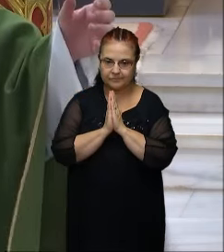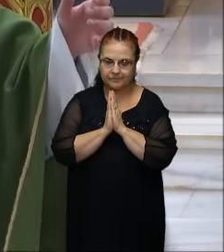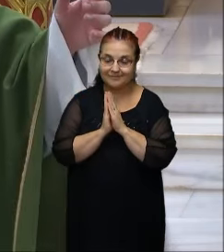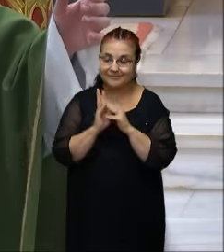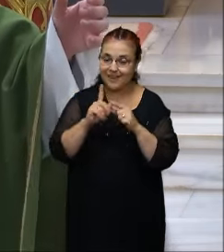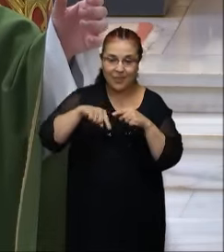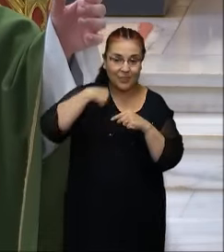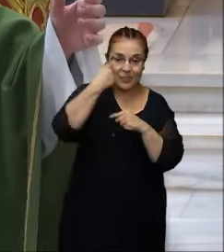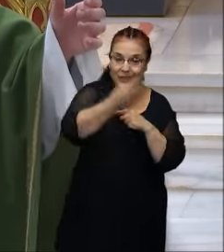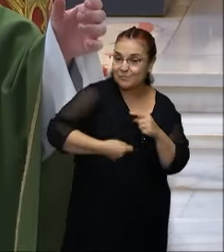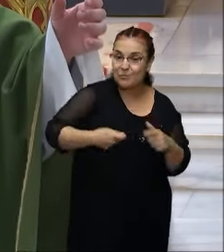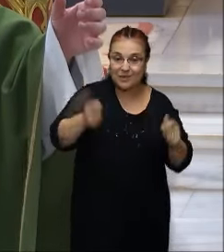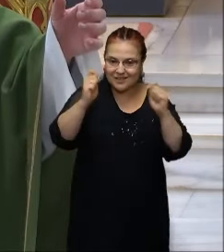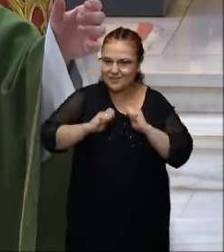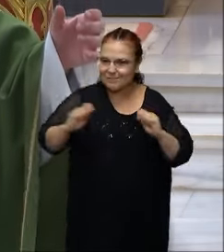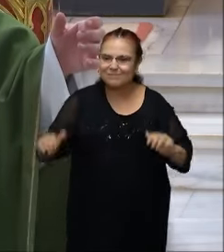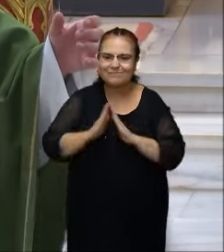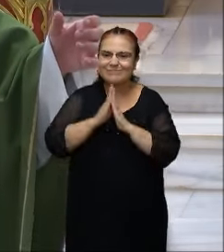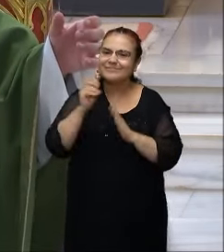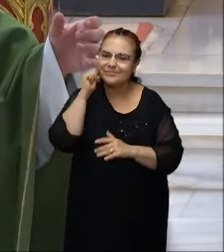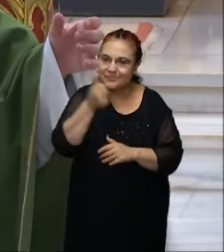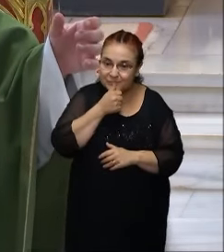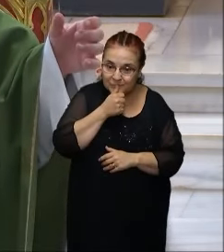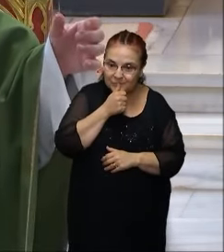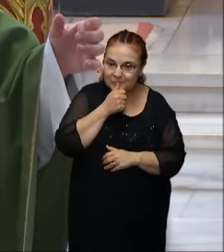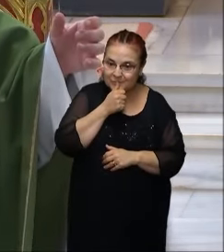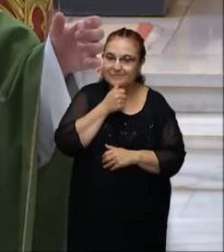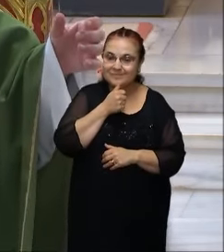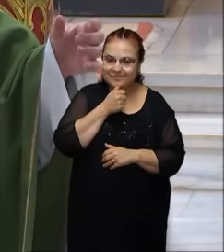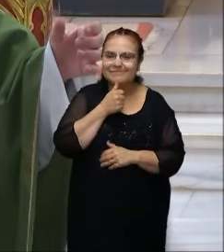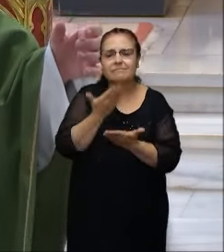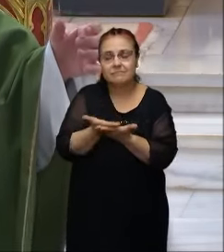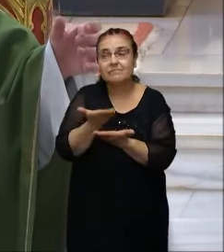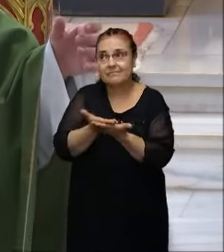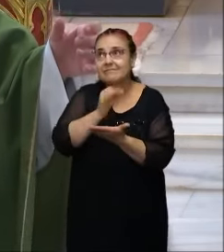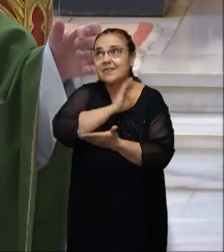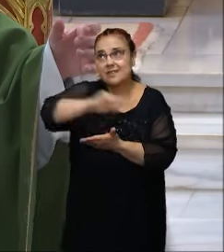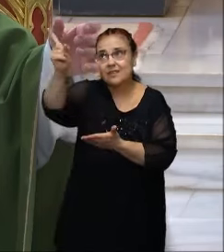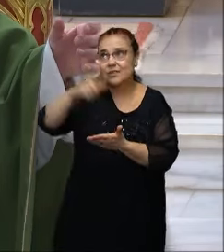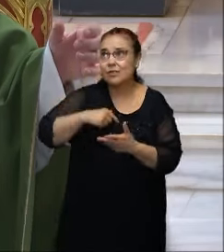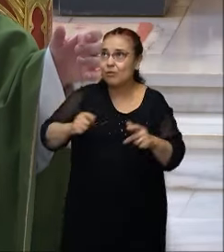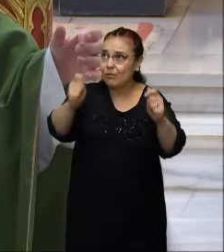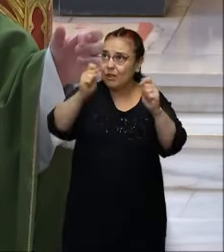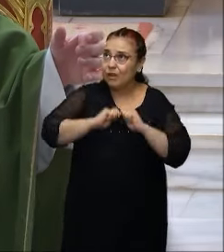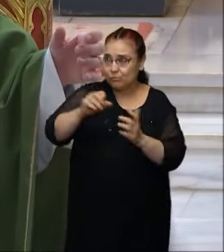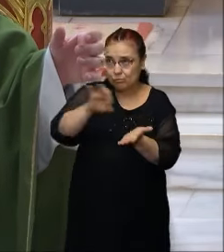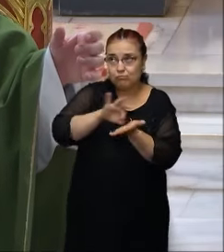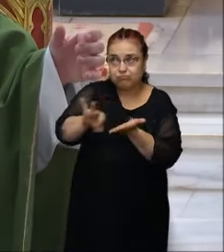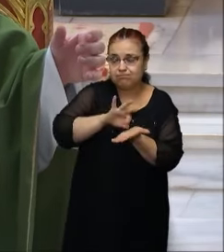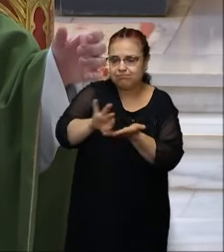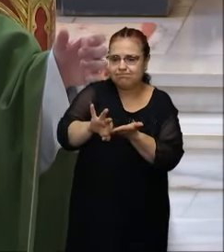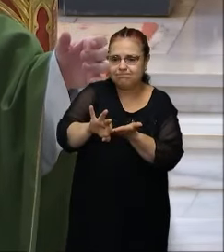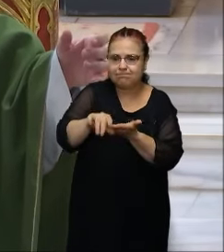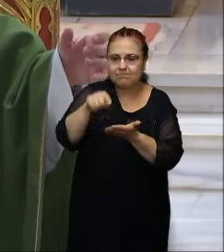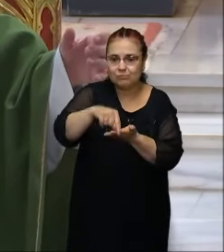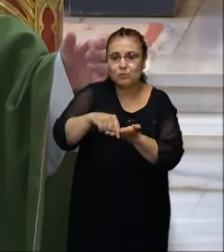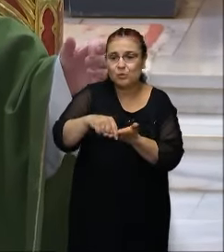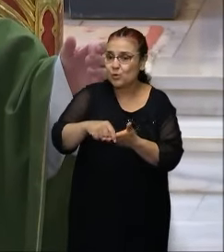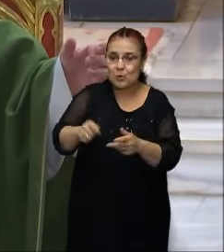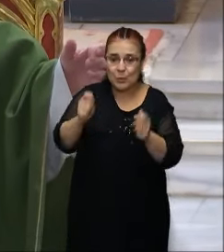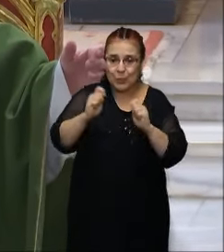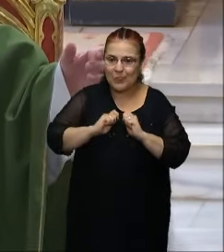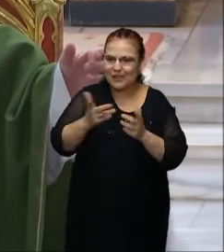Después de recibir los santos misterios, te rogamos, Señor, que concedas a tus siervos, a quienes concediste